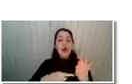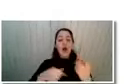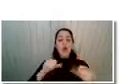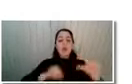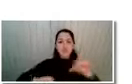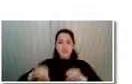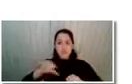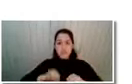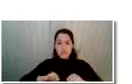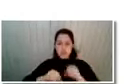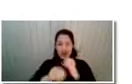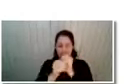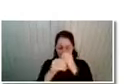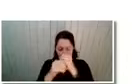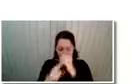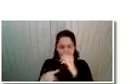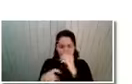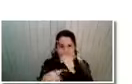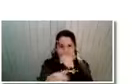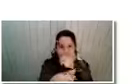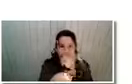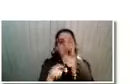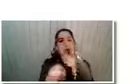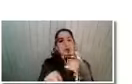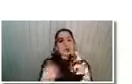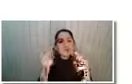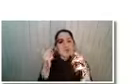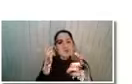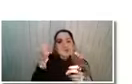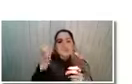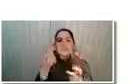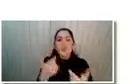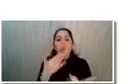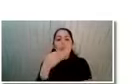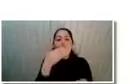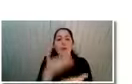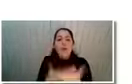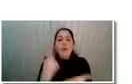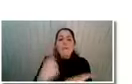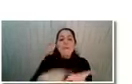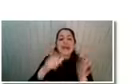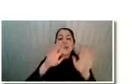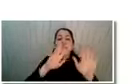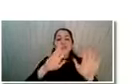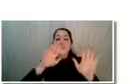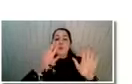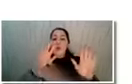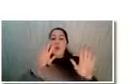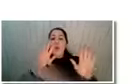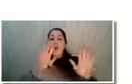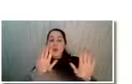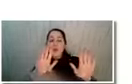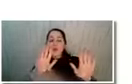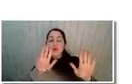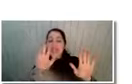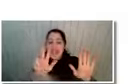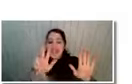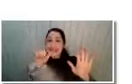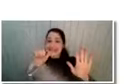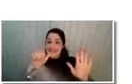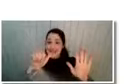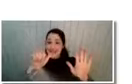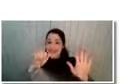inventó en 1986. Estos dos señores, un bioquímico y un químico estadounidense, fueron los que inventaron esta